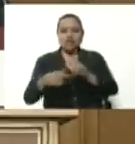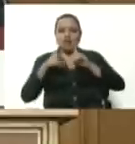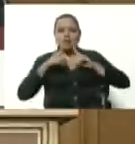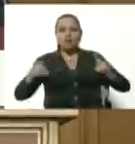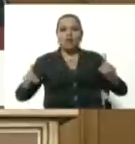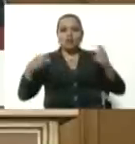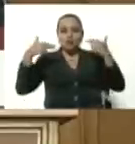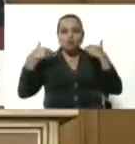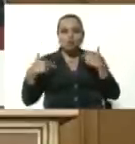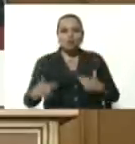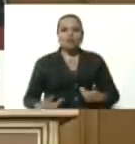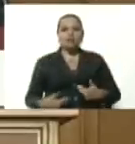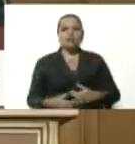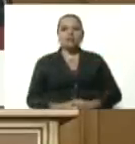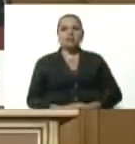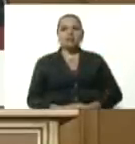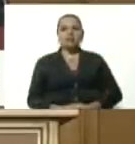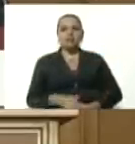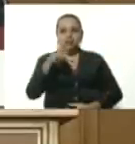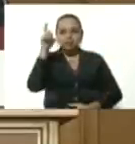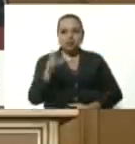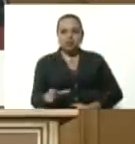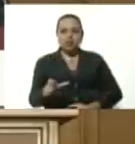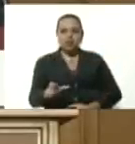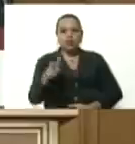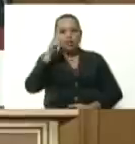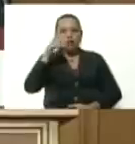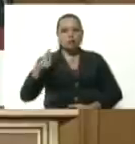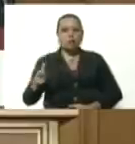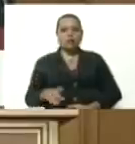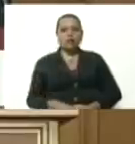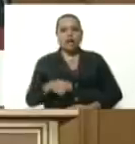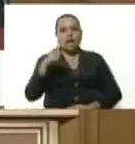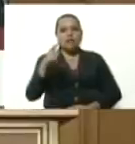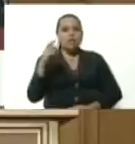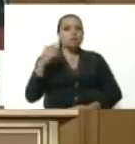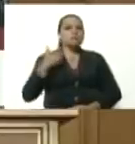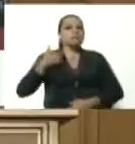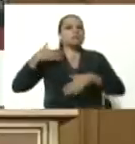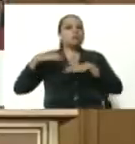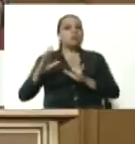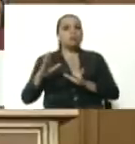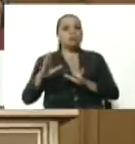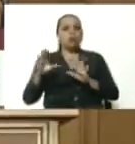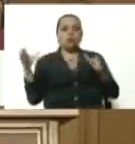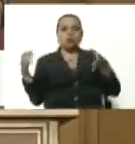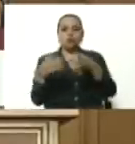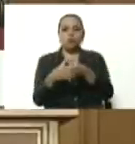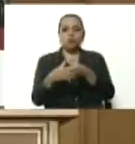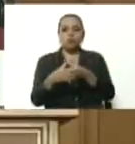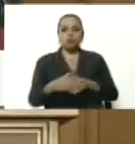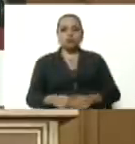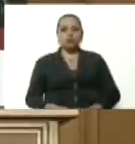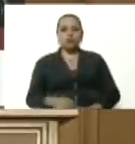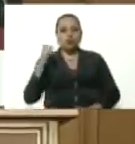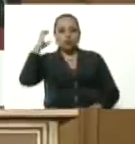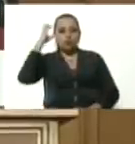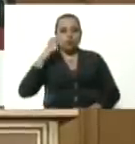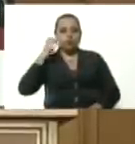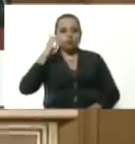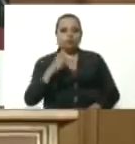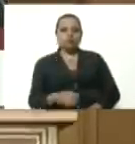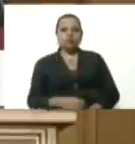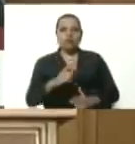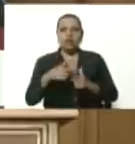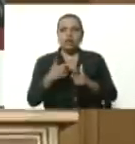de humanidad, de presencia popular a esta supuesta potencia de Europa. Así que